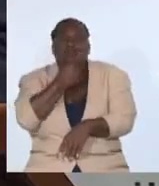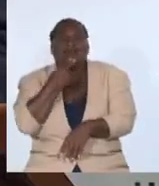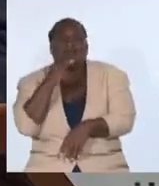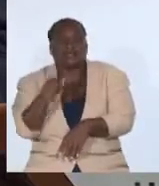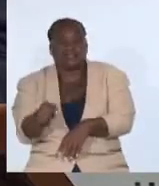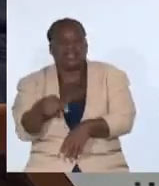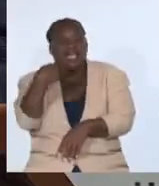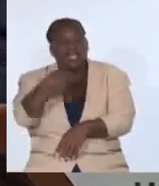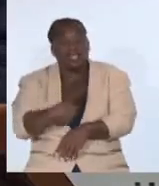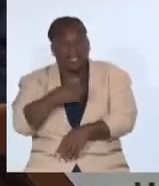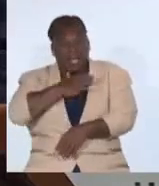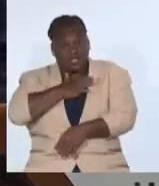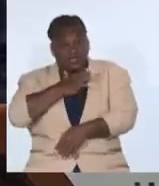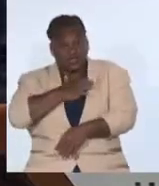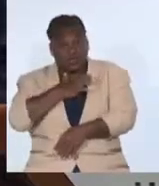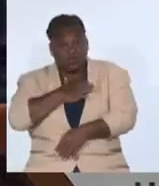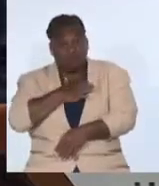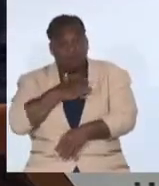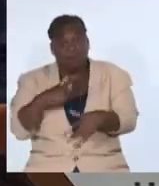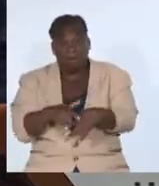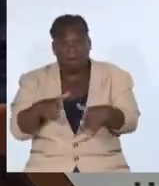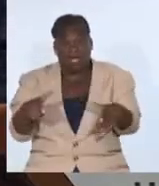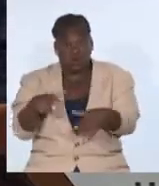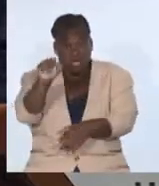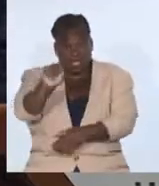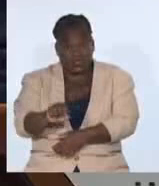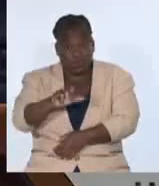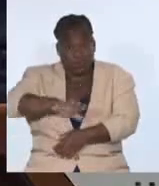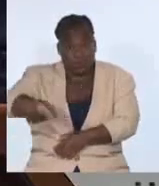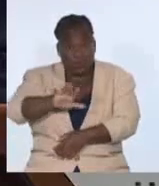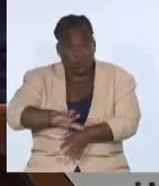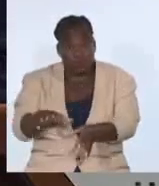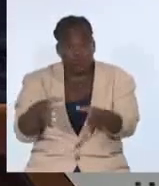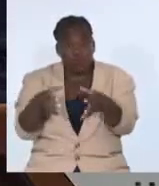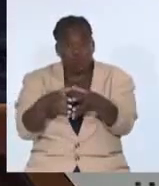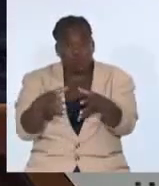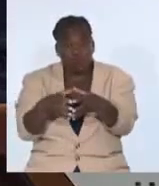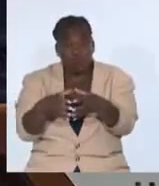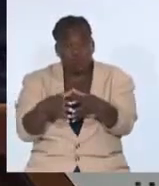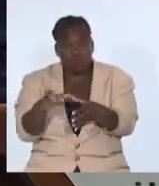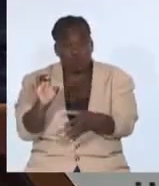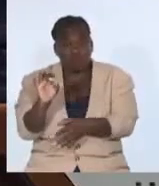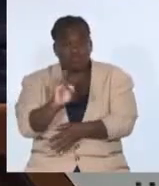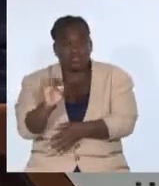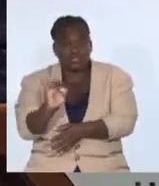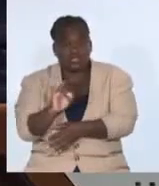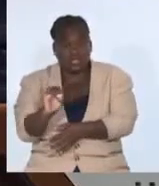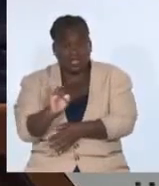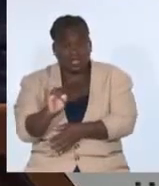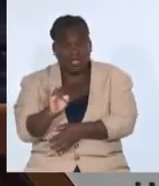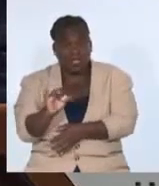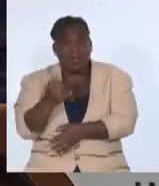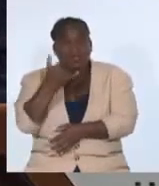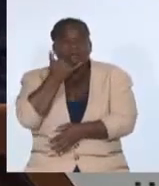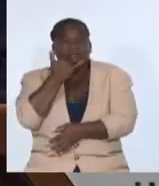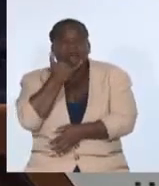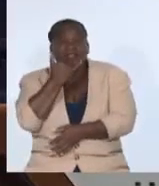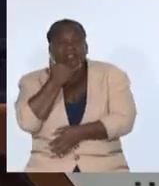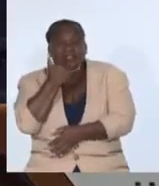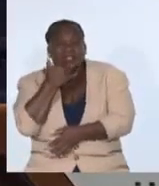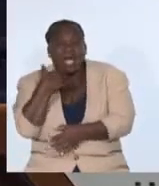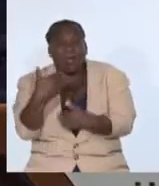nos asiste por ser la gran mayoría de los miembros del grupo de los 77 las víctimas principales de la actual crisis